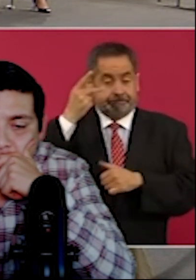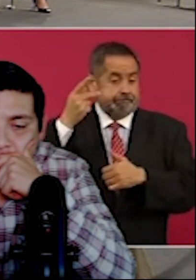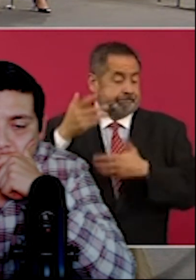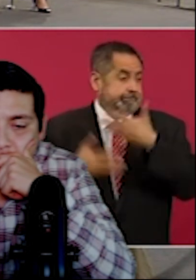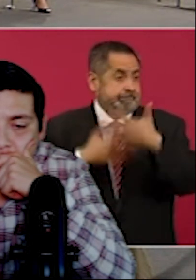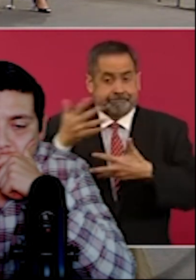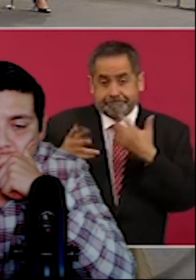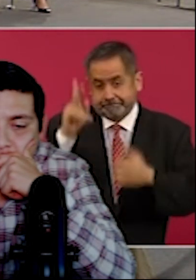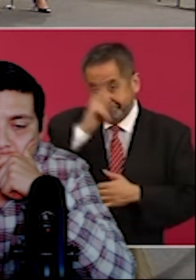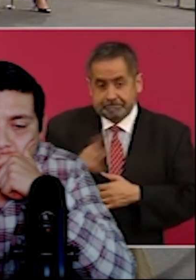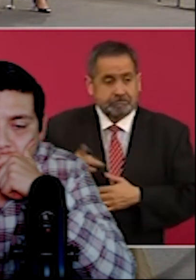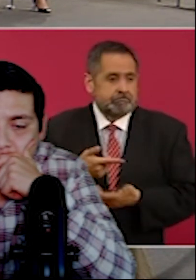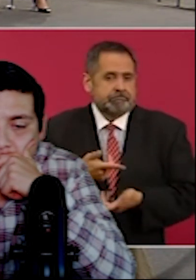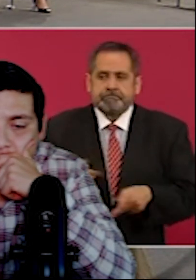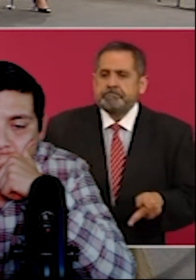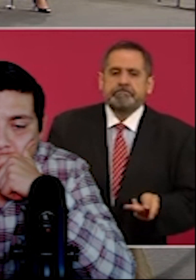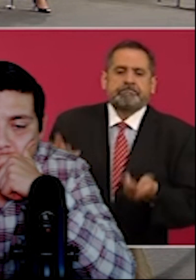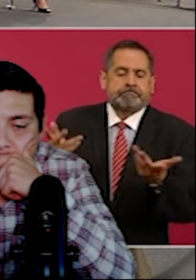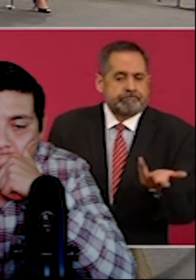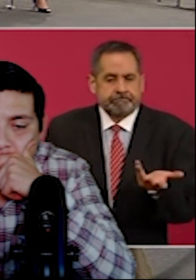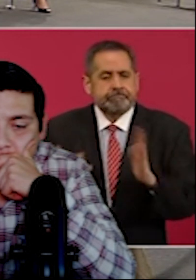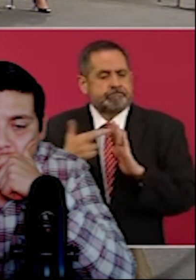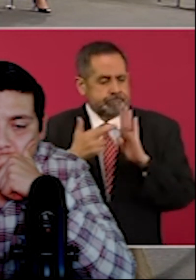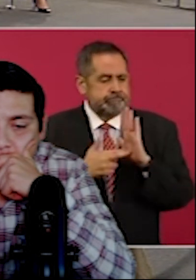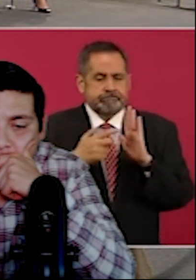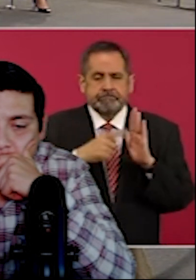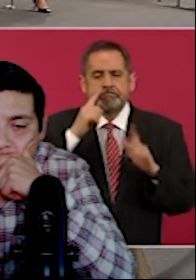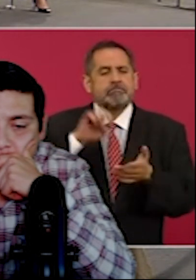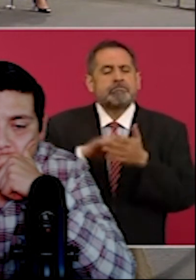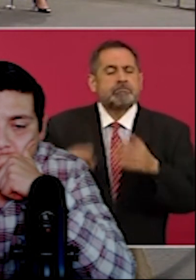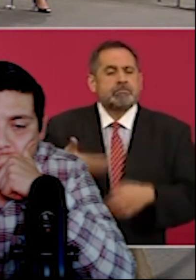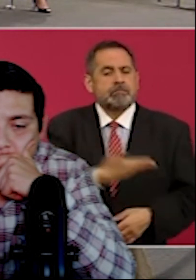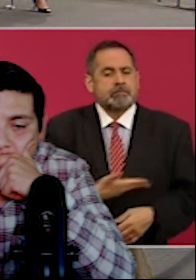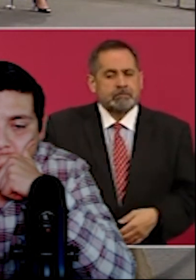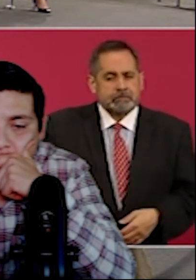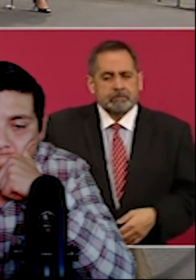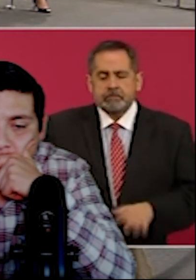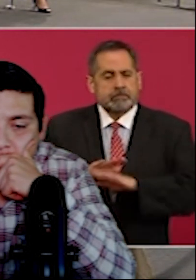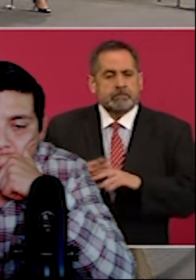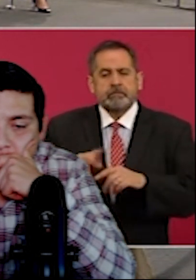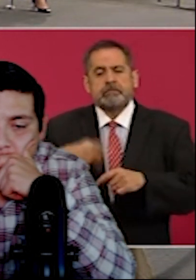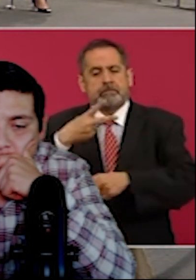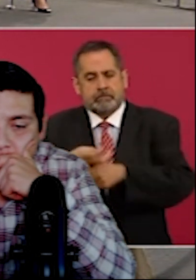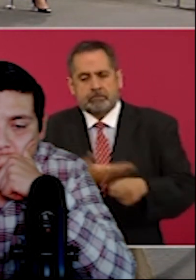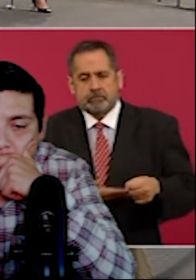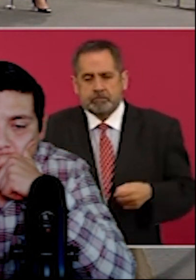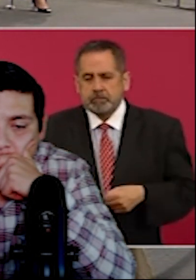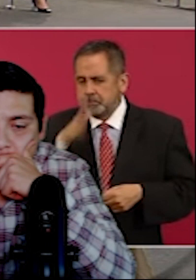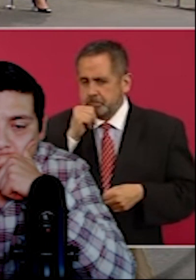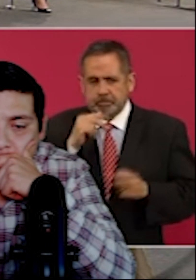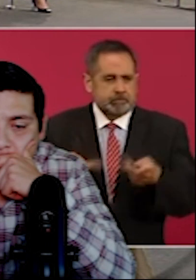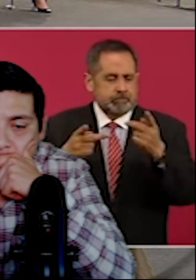estos estadios y que aunque hay normas de que al medio tiempo ya no se puede vender en el segundo tiempo alcohol, pues esto no